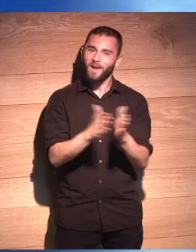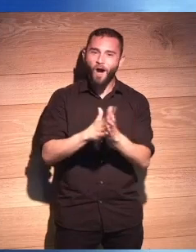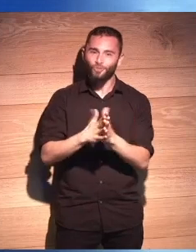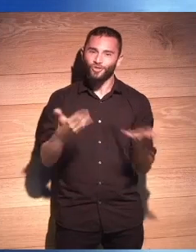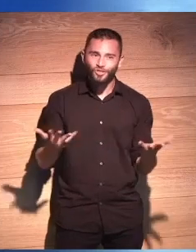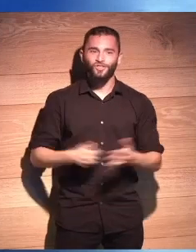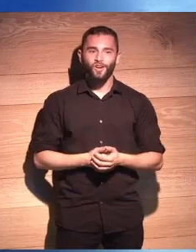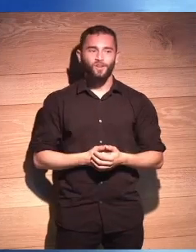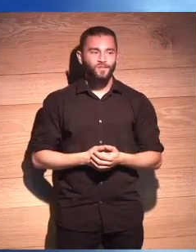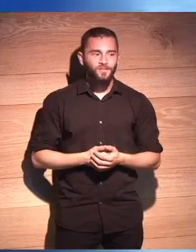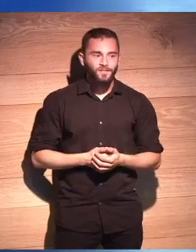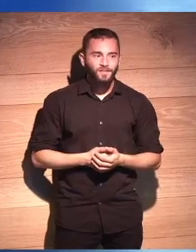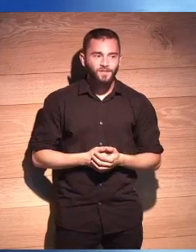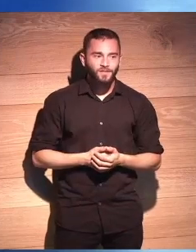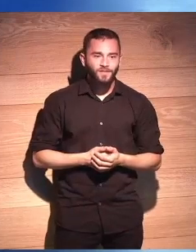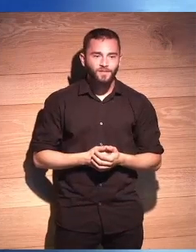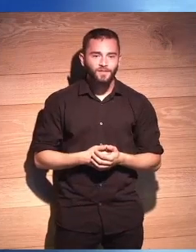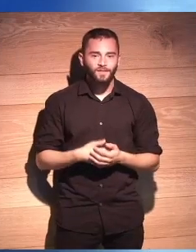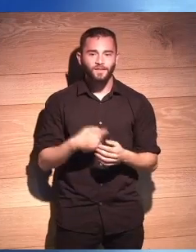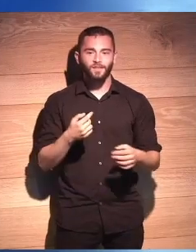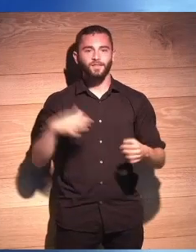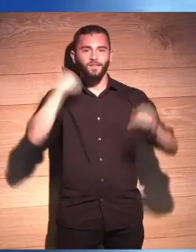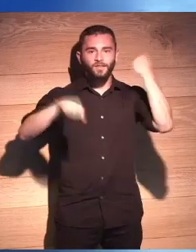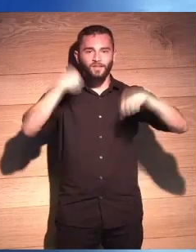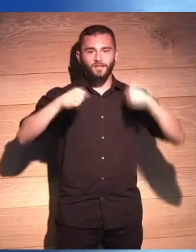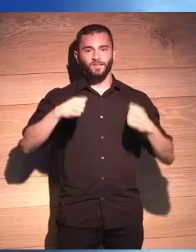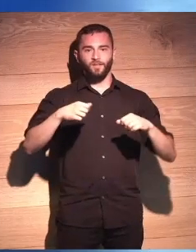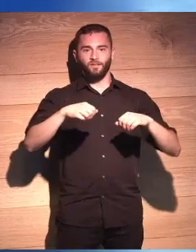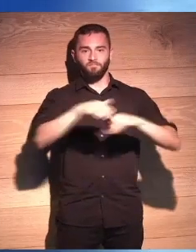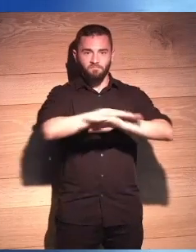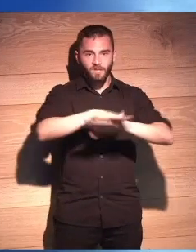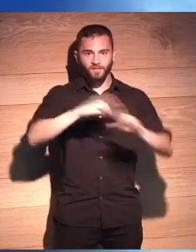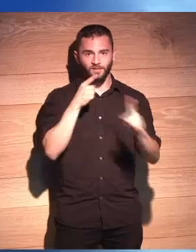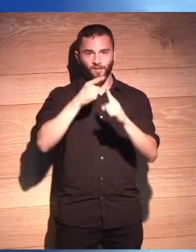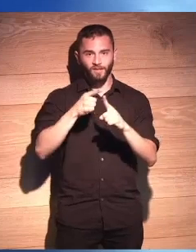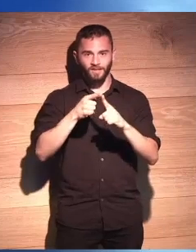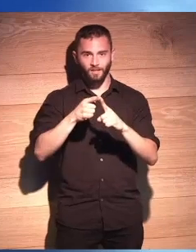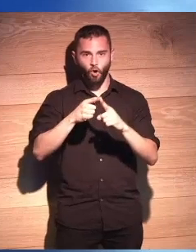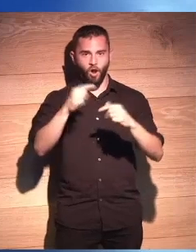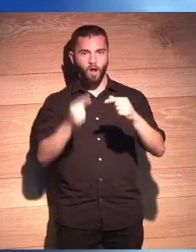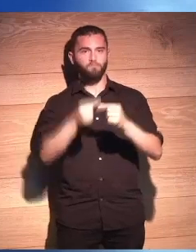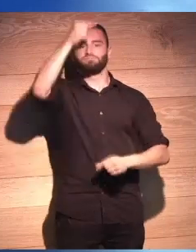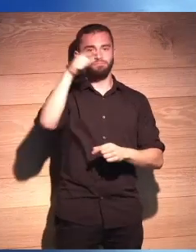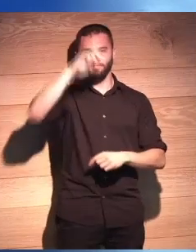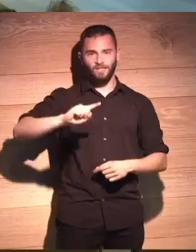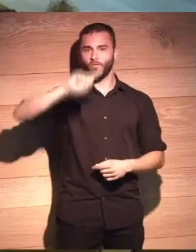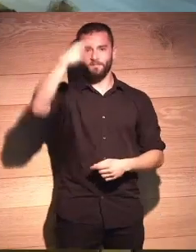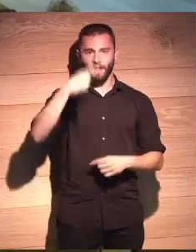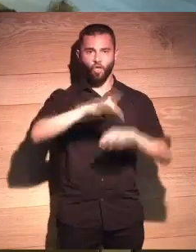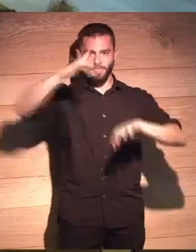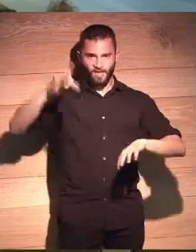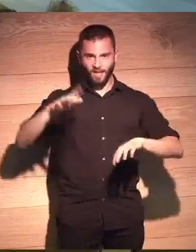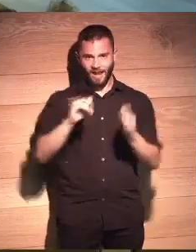Es muy importante un campamento base para subir a la cima digital, como el que Isabel ha elaborado, porque así,